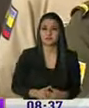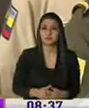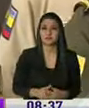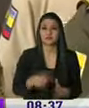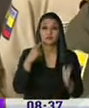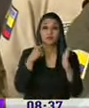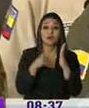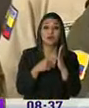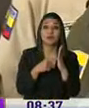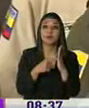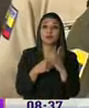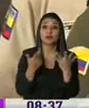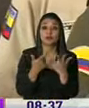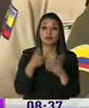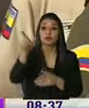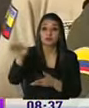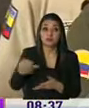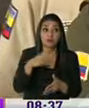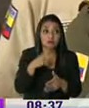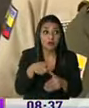delitos de concierto para delinquir